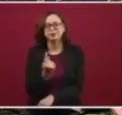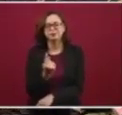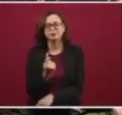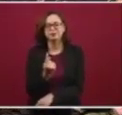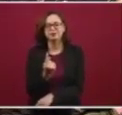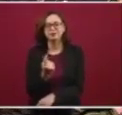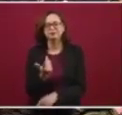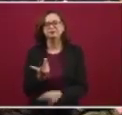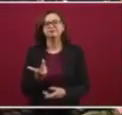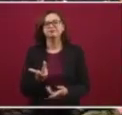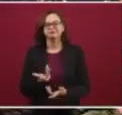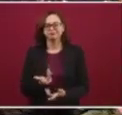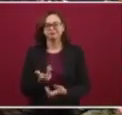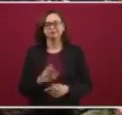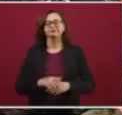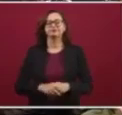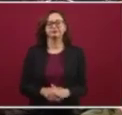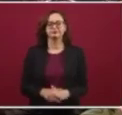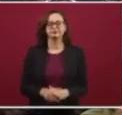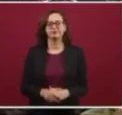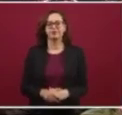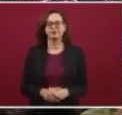se